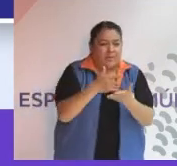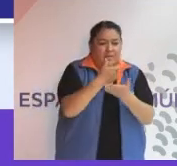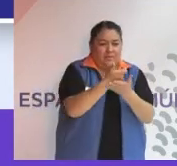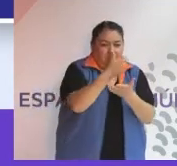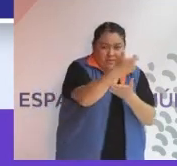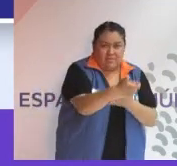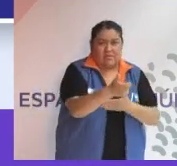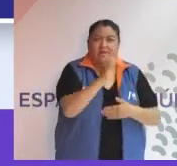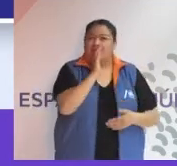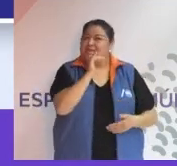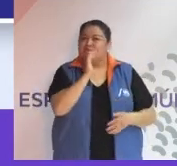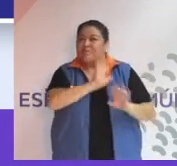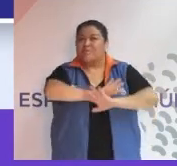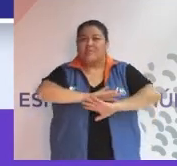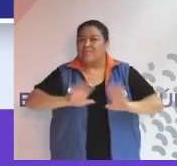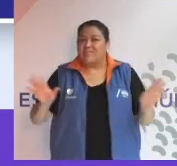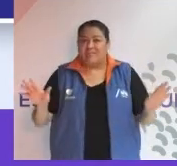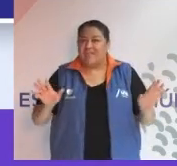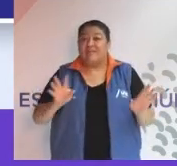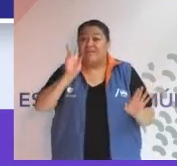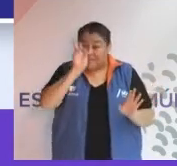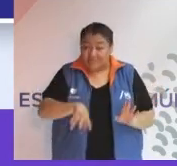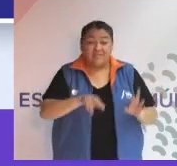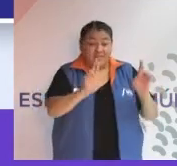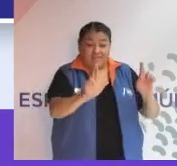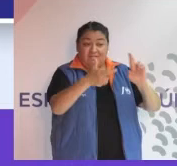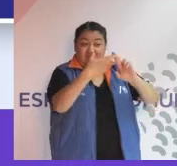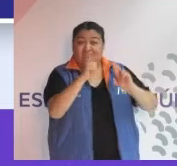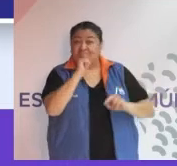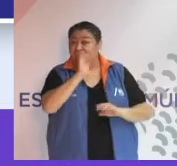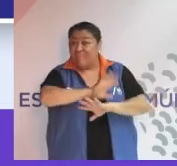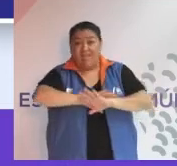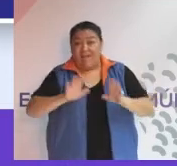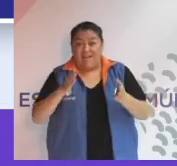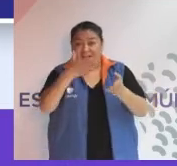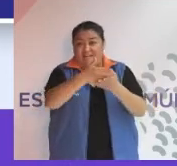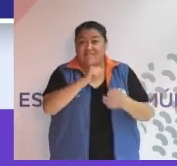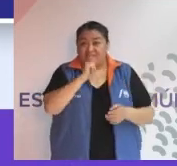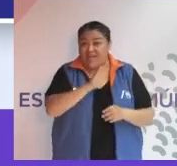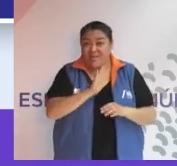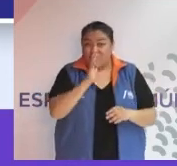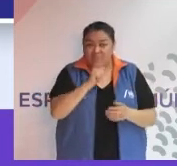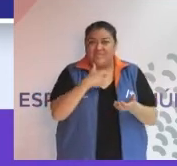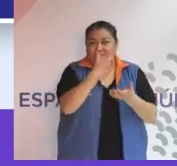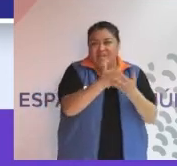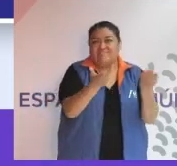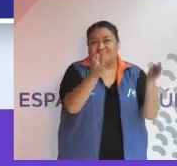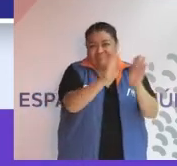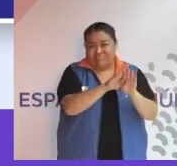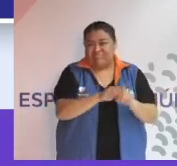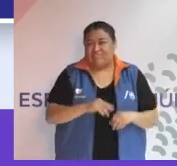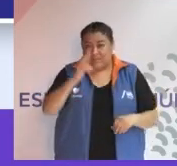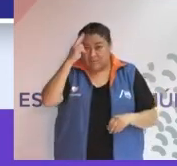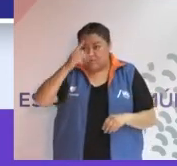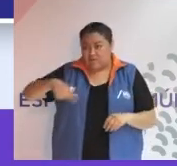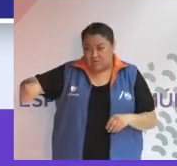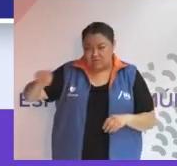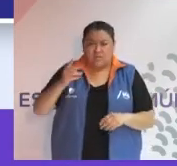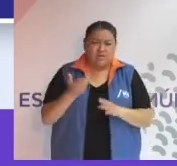lo que ella ayudaba, ni siquiera en las iglesias, ¿sí? Encontramos que el promedio subió de cantidad